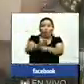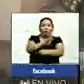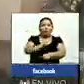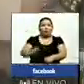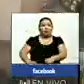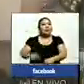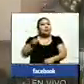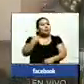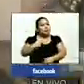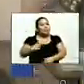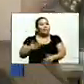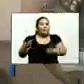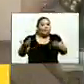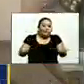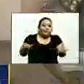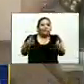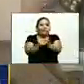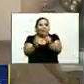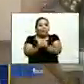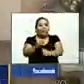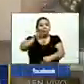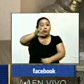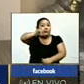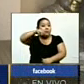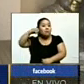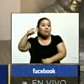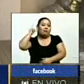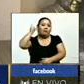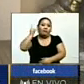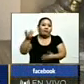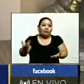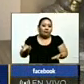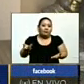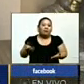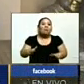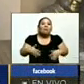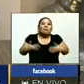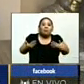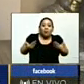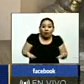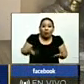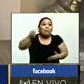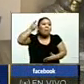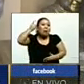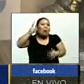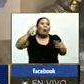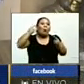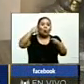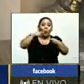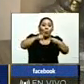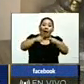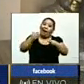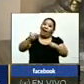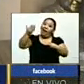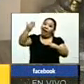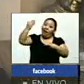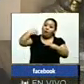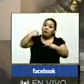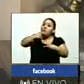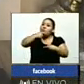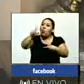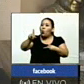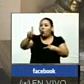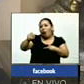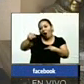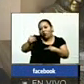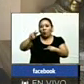Causó agravios a aproximadamente 3.000 docentes, que son los docentes que se pensionaron hace